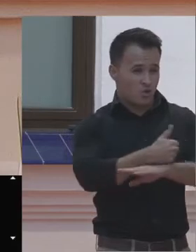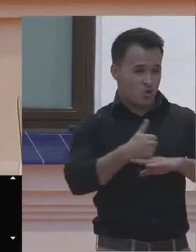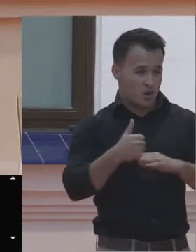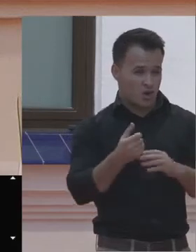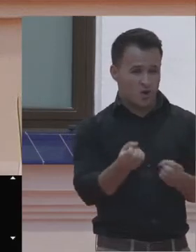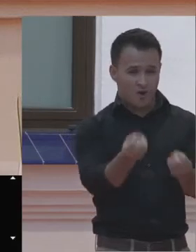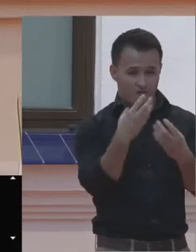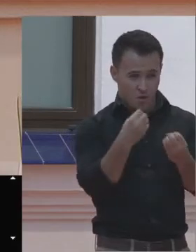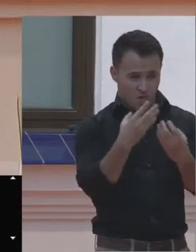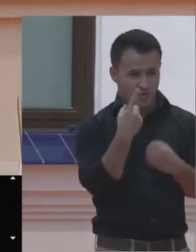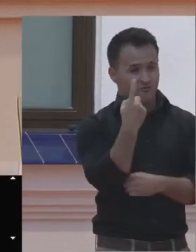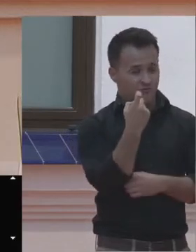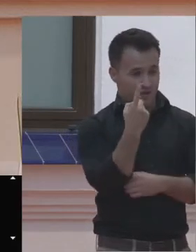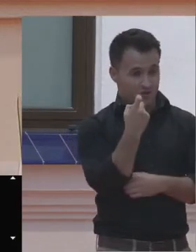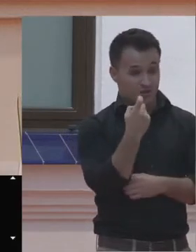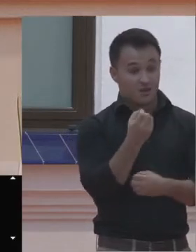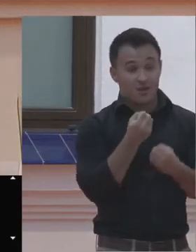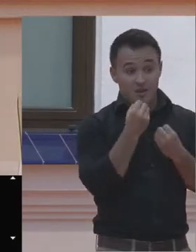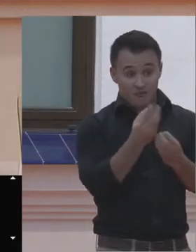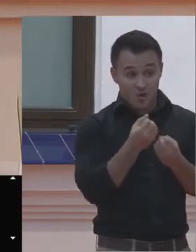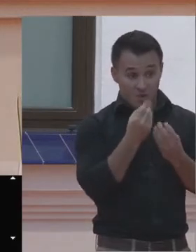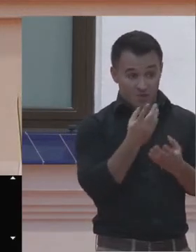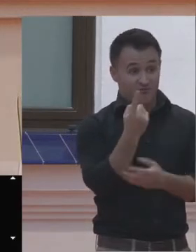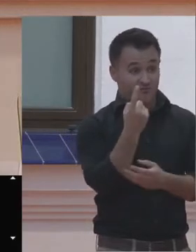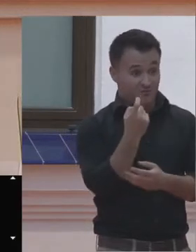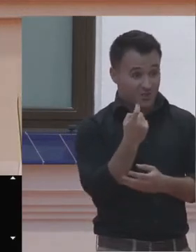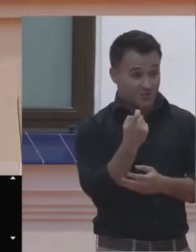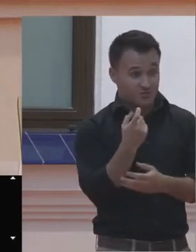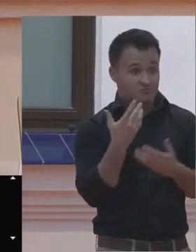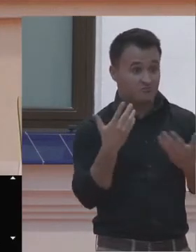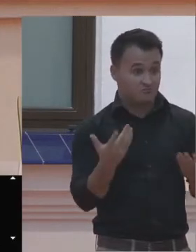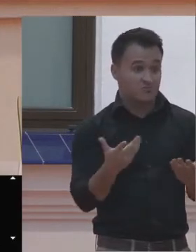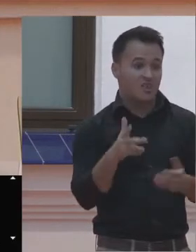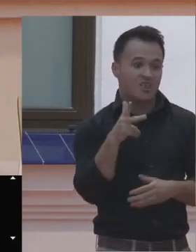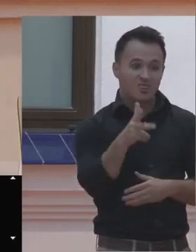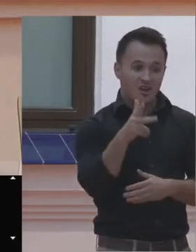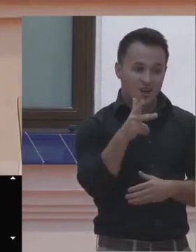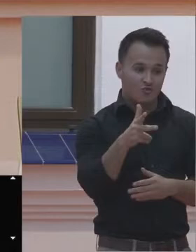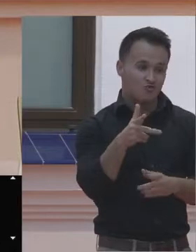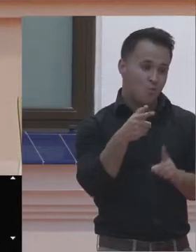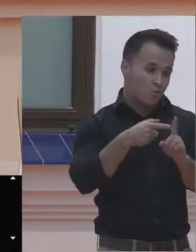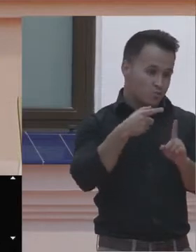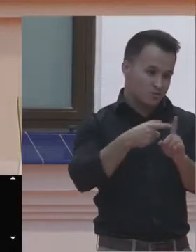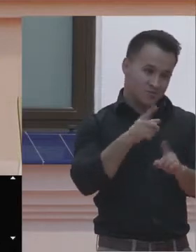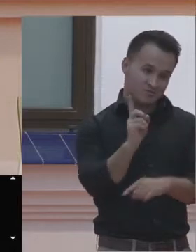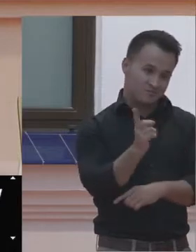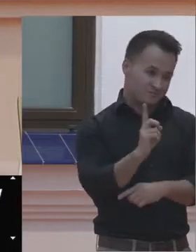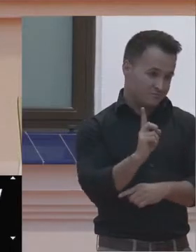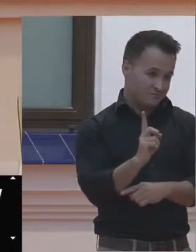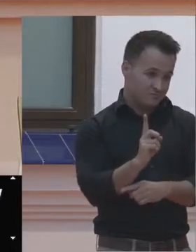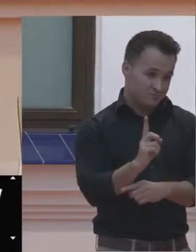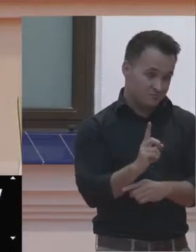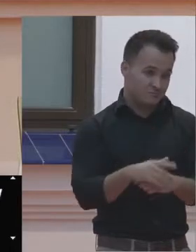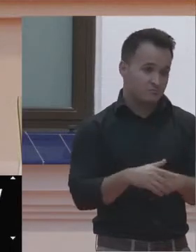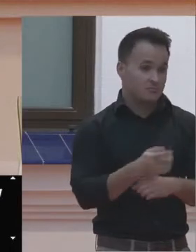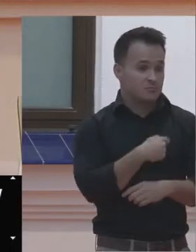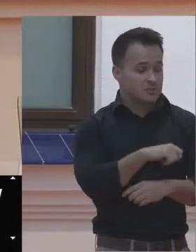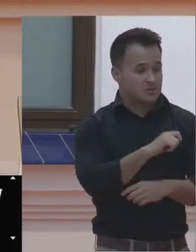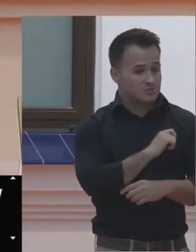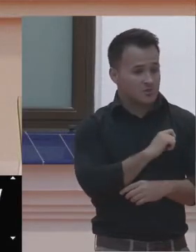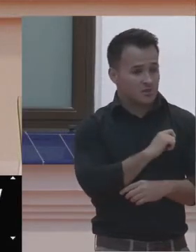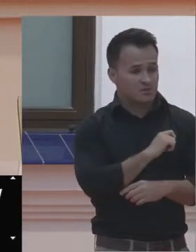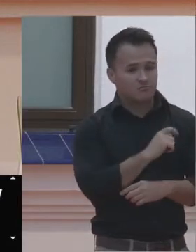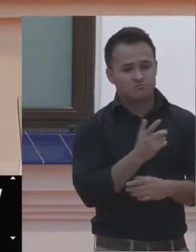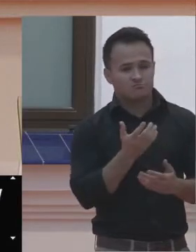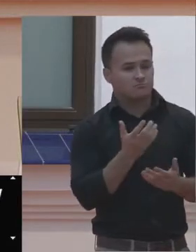Y esa desinformación hace que ese uso efectivo del derecho no se realice. En España el ciudadano, y no estoy